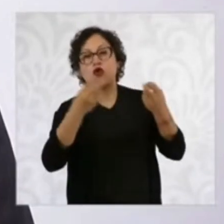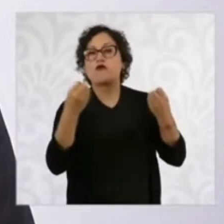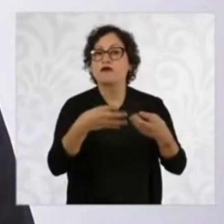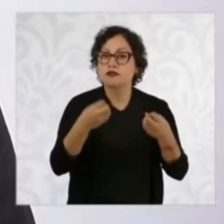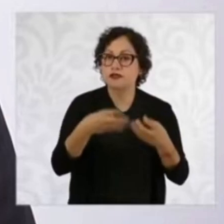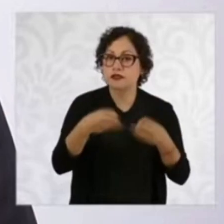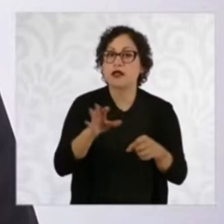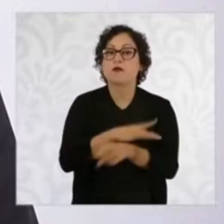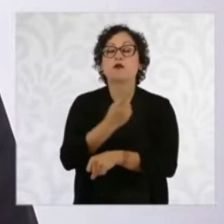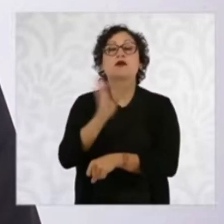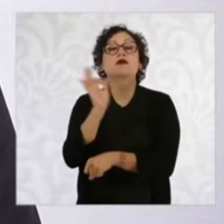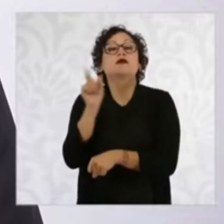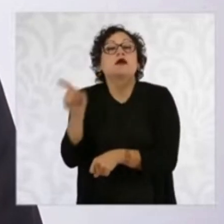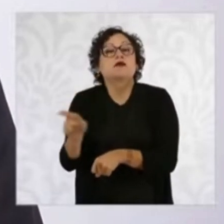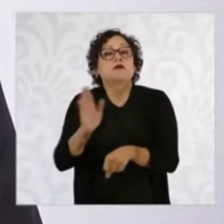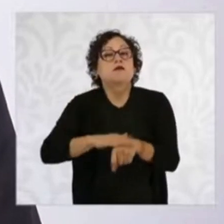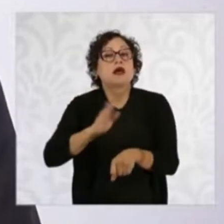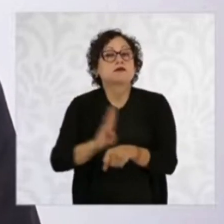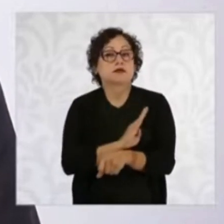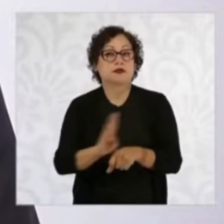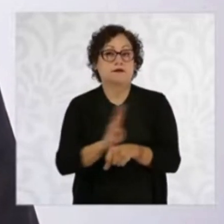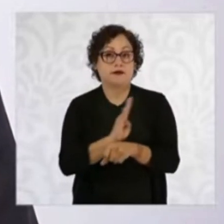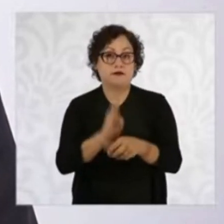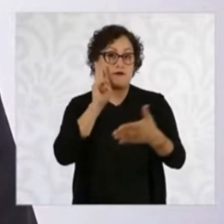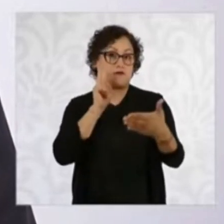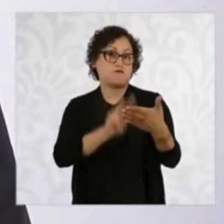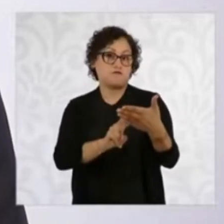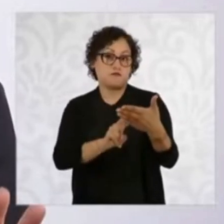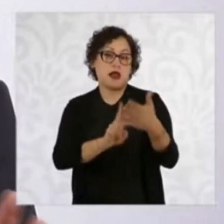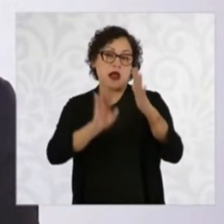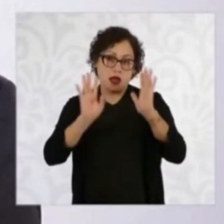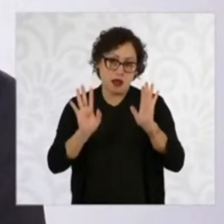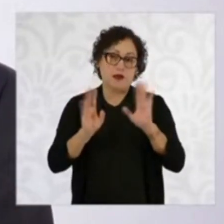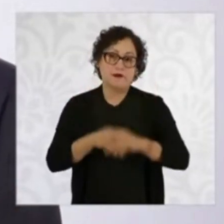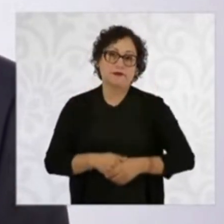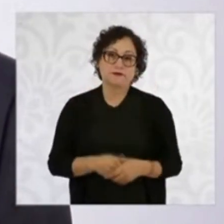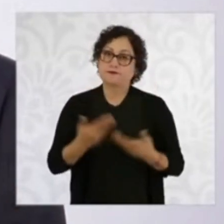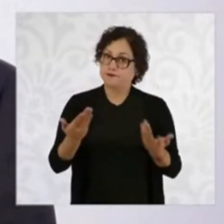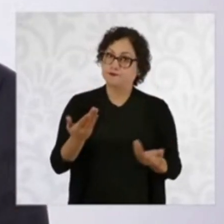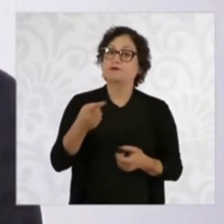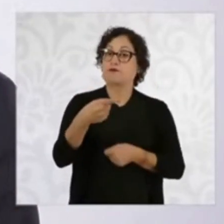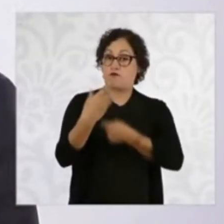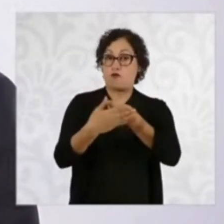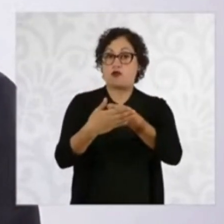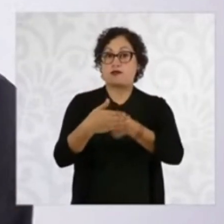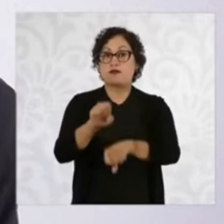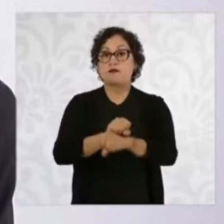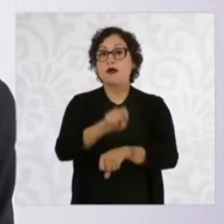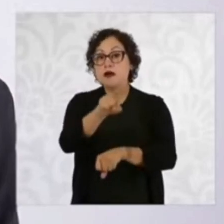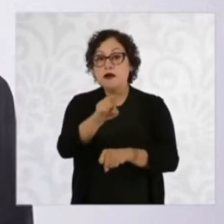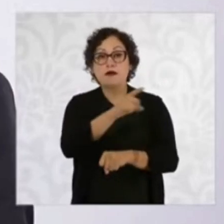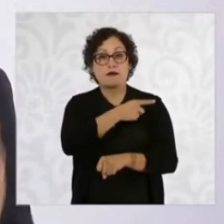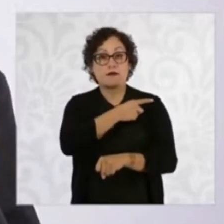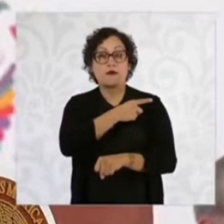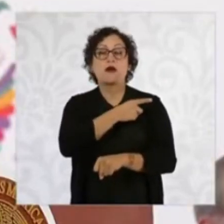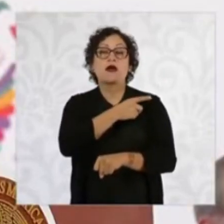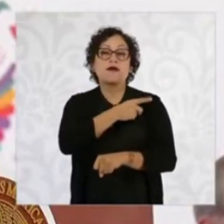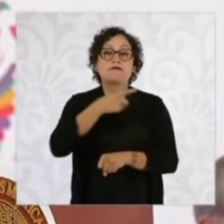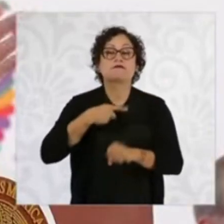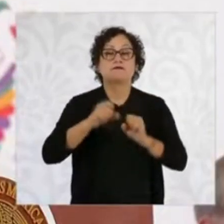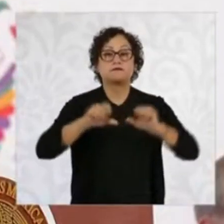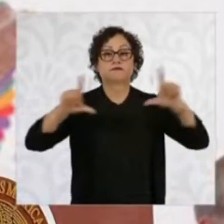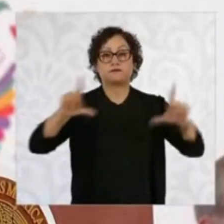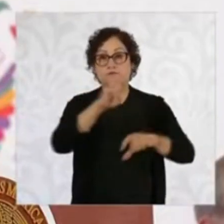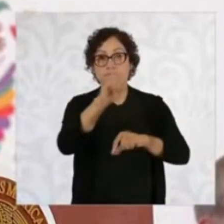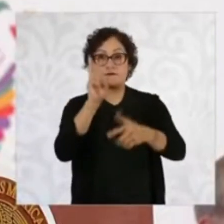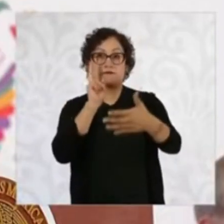vas a tener derecho a otros beneficios. Entonces, hay que entrar a la página y